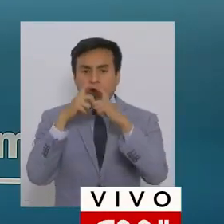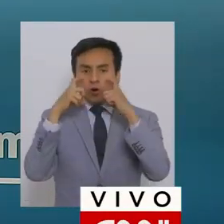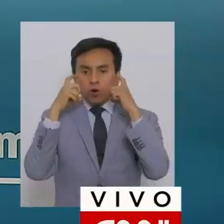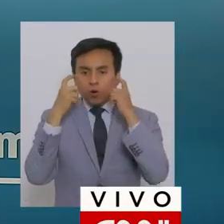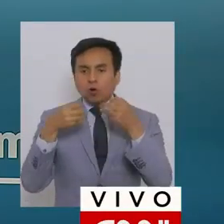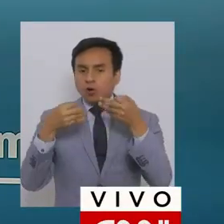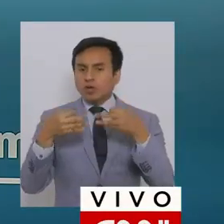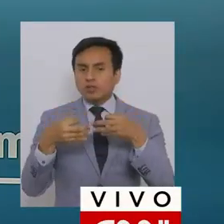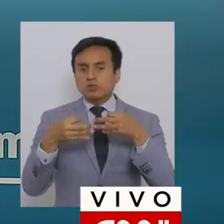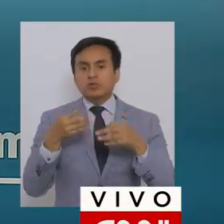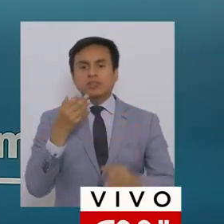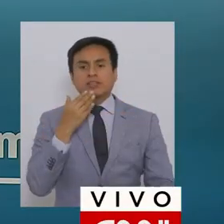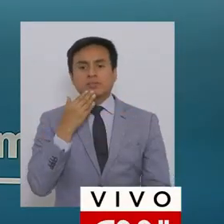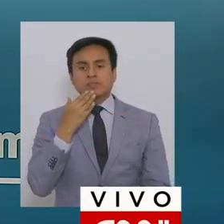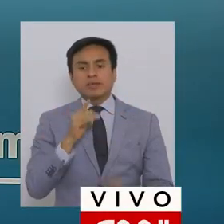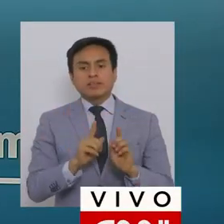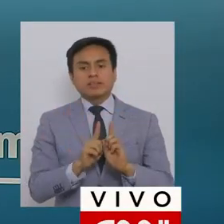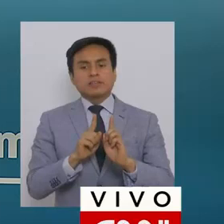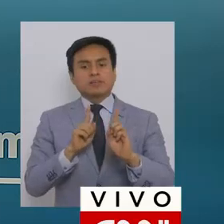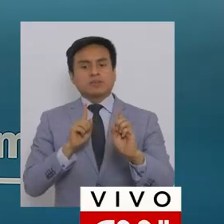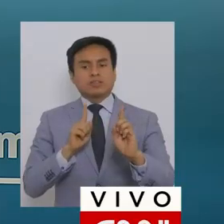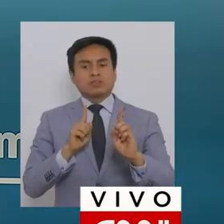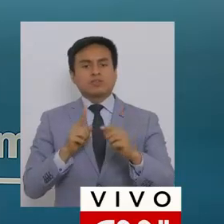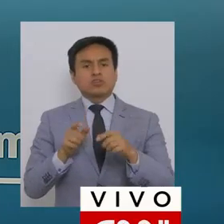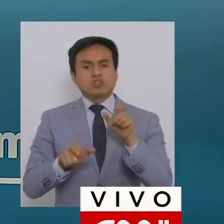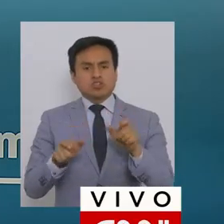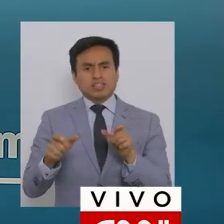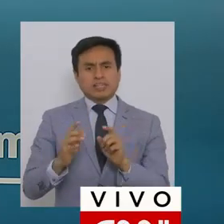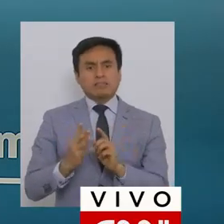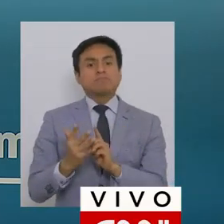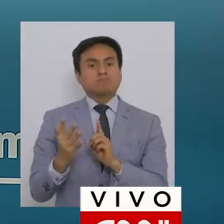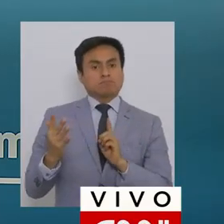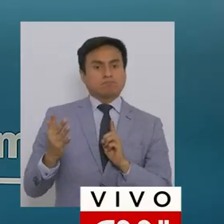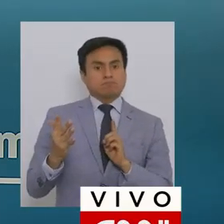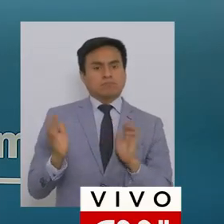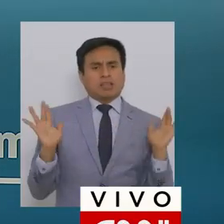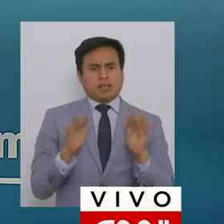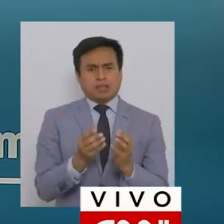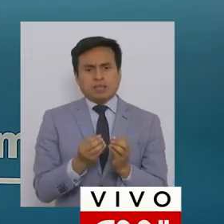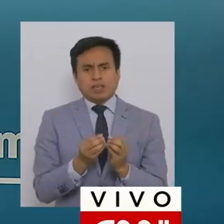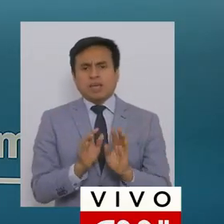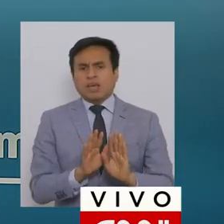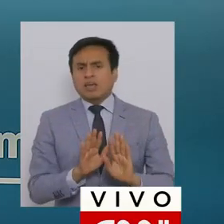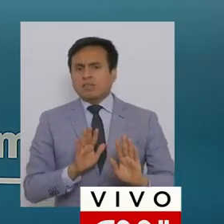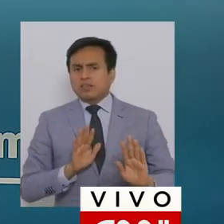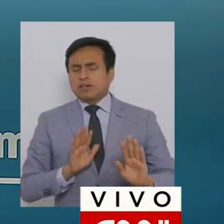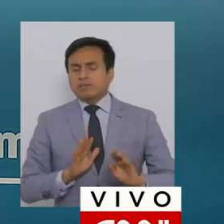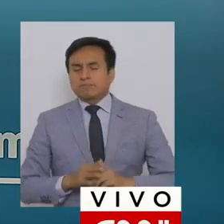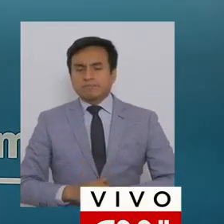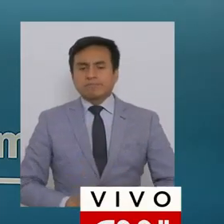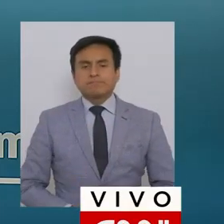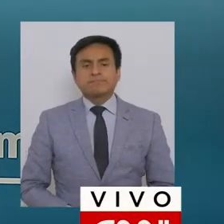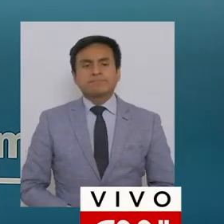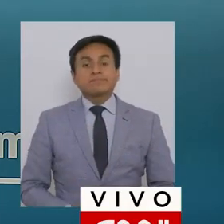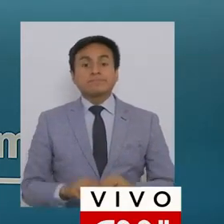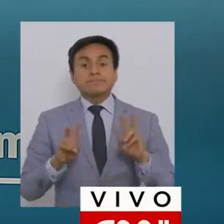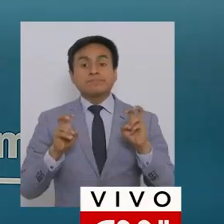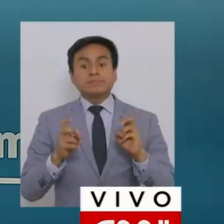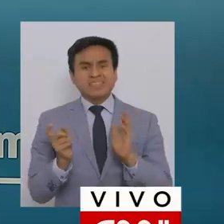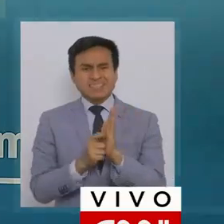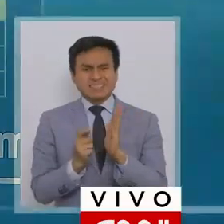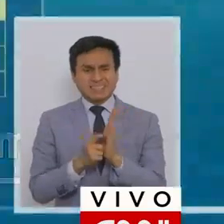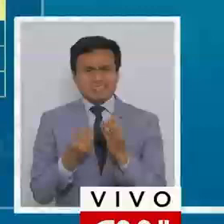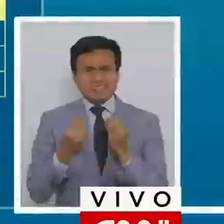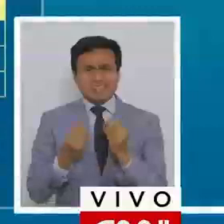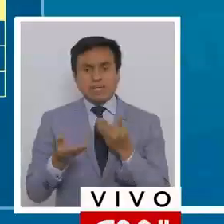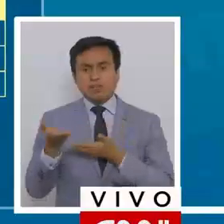mascarilla y, por supuesto, el distanciamiento social y evitar las aglomeraciones. En cuanto a la incidencia, una